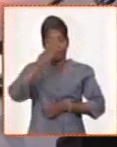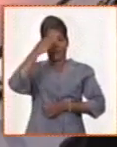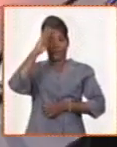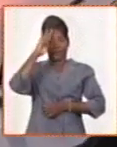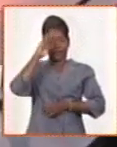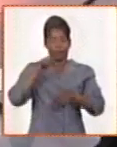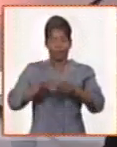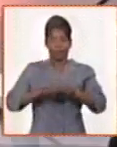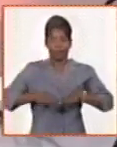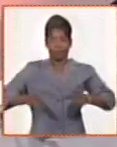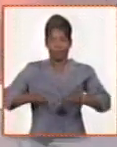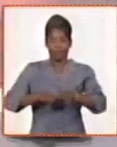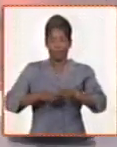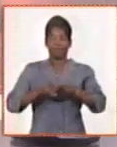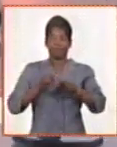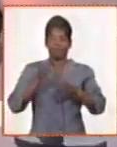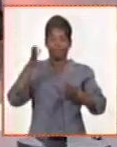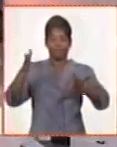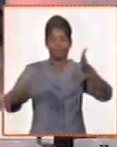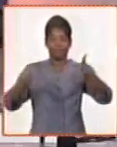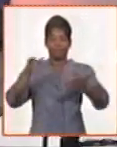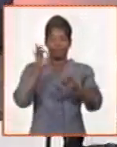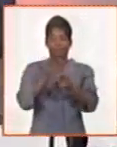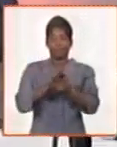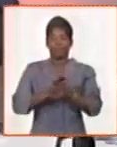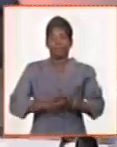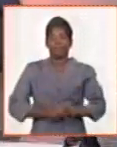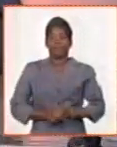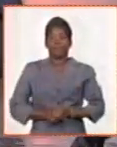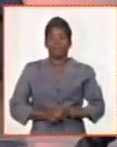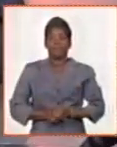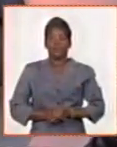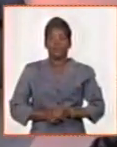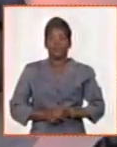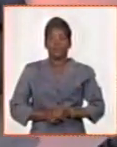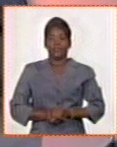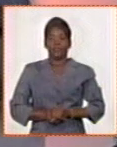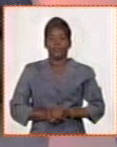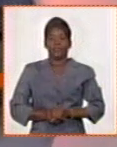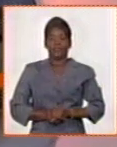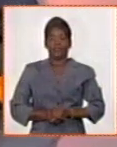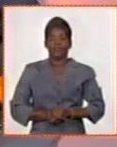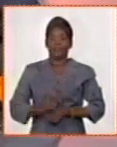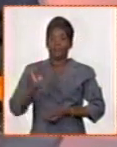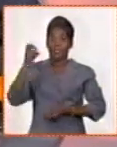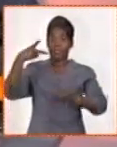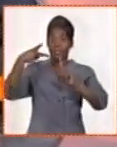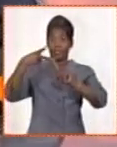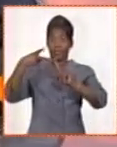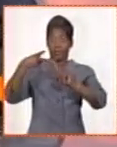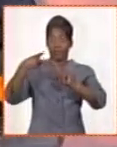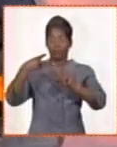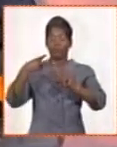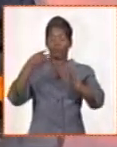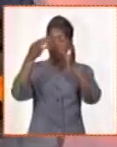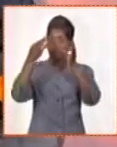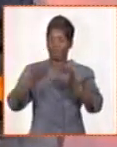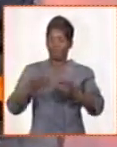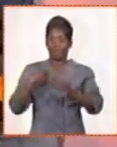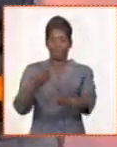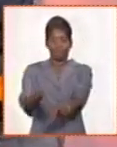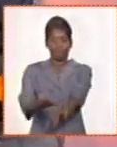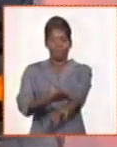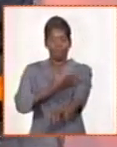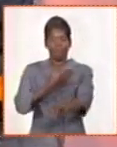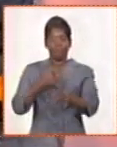parece esencial, en este y en todos los momentos. Y segundo, agradecer el gustazo tan grande que me estoy dando de